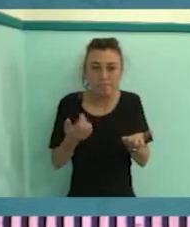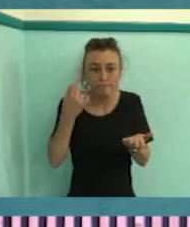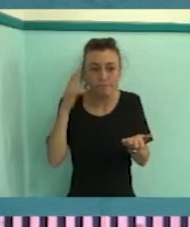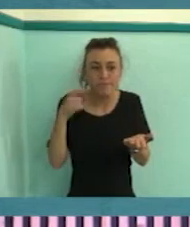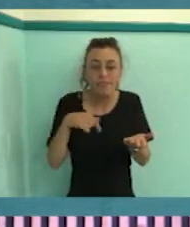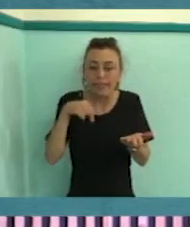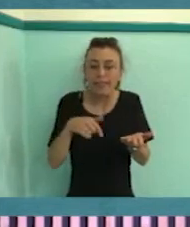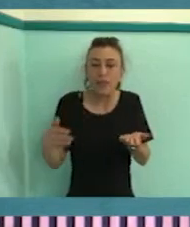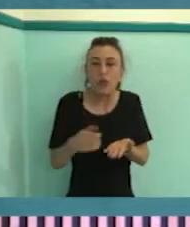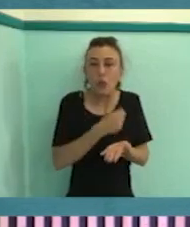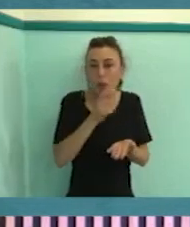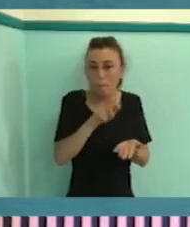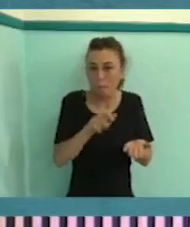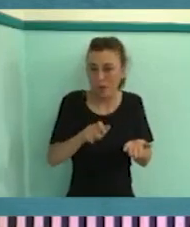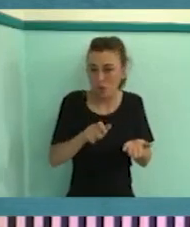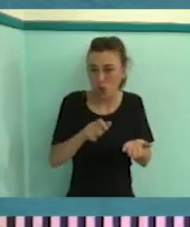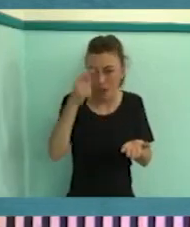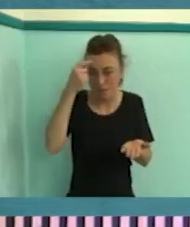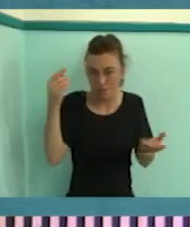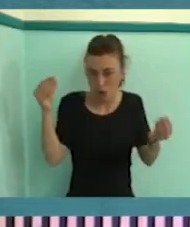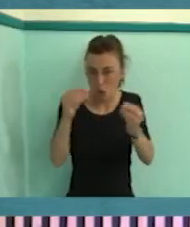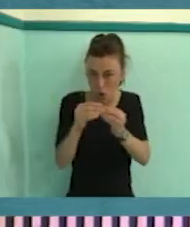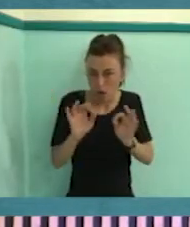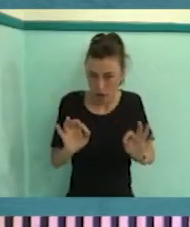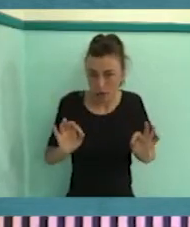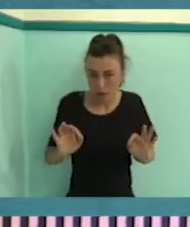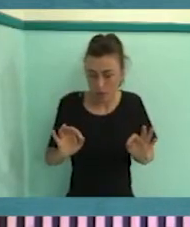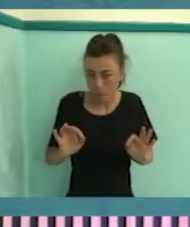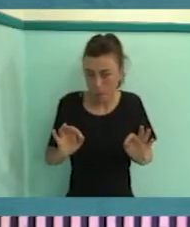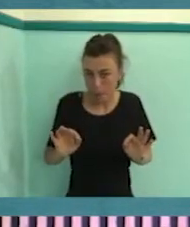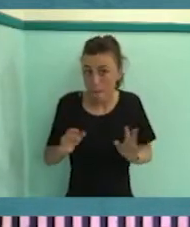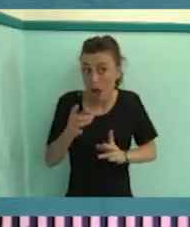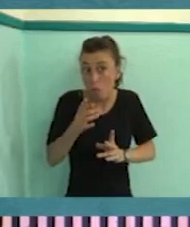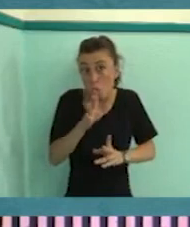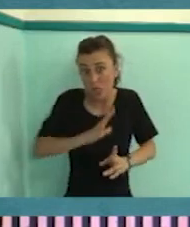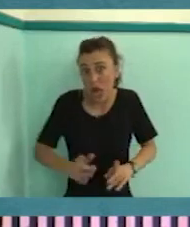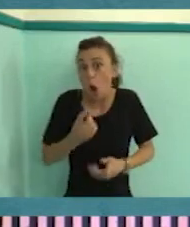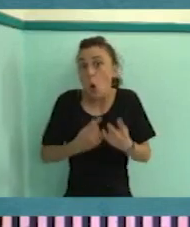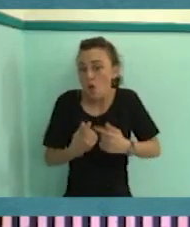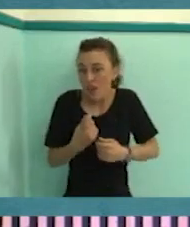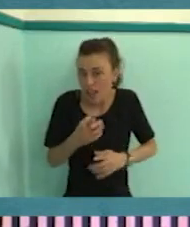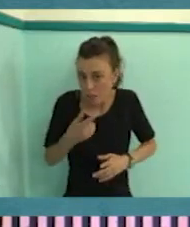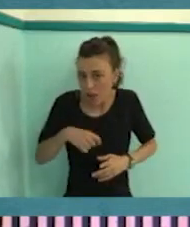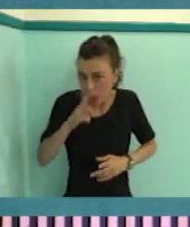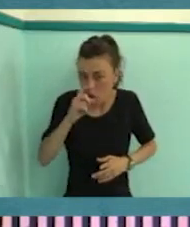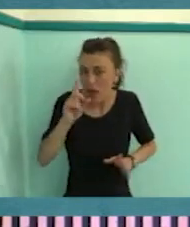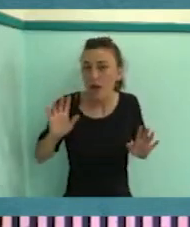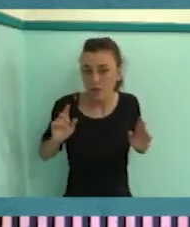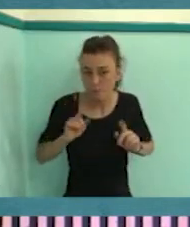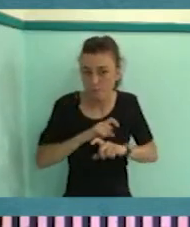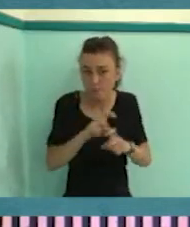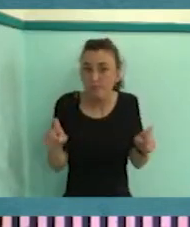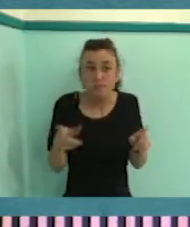persona coherente y ya tenemos todos una edad pero por si acaso a quien le hace falta recordar esto pues vamos a recordarlo en las redes sociales mira lo que tú ves